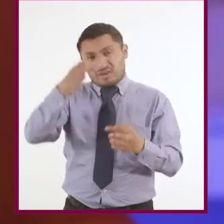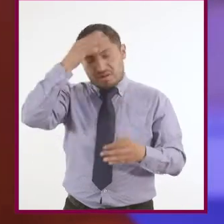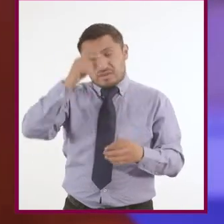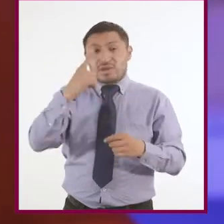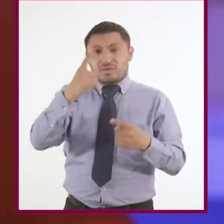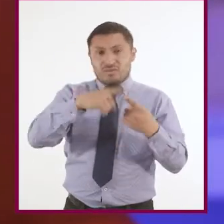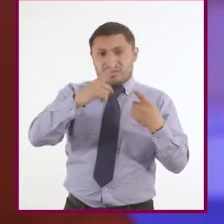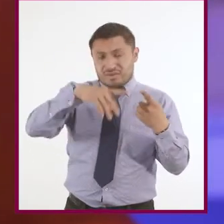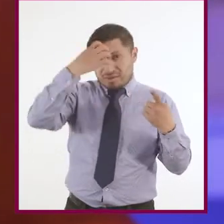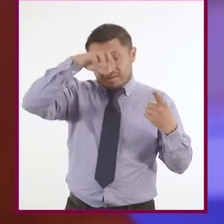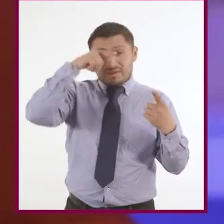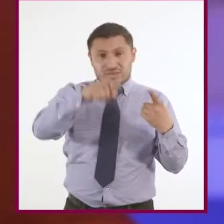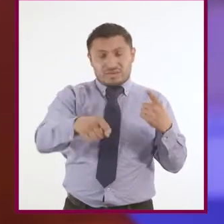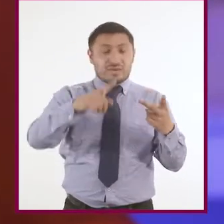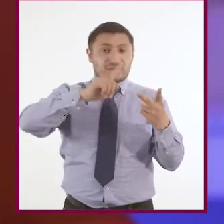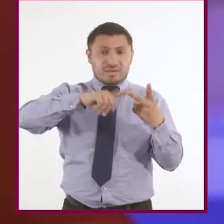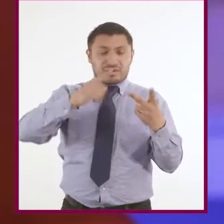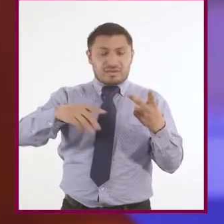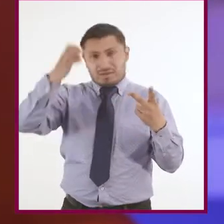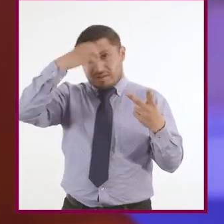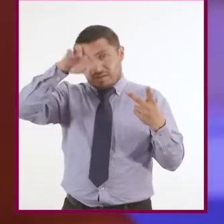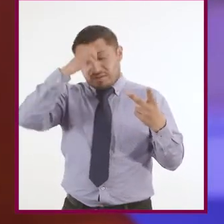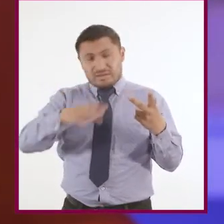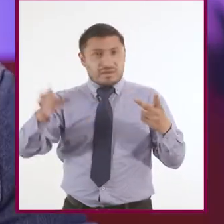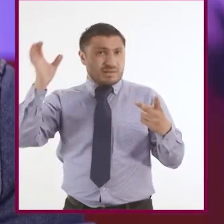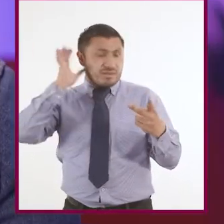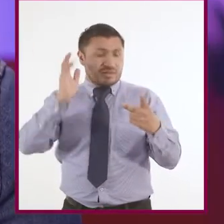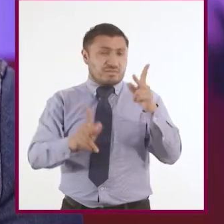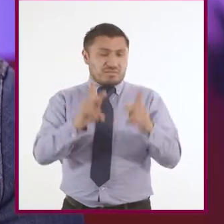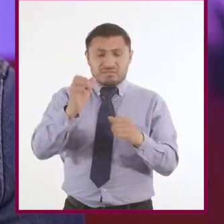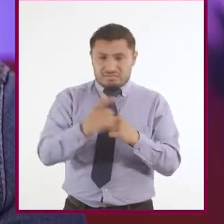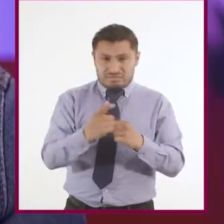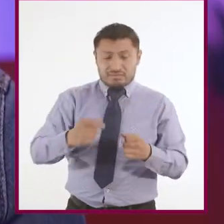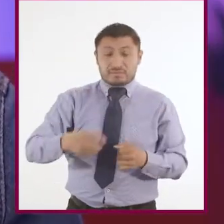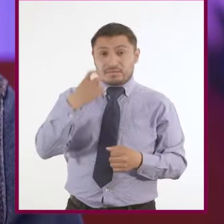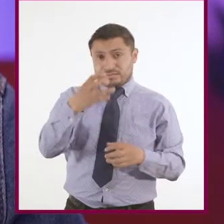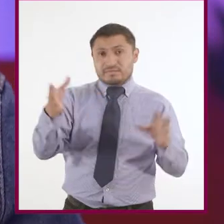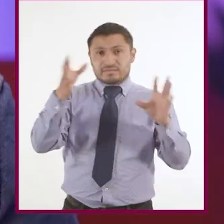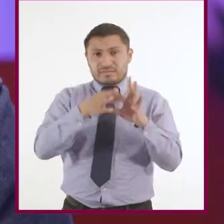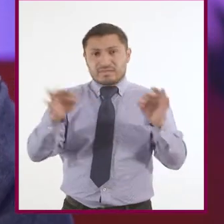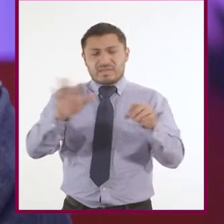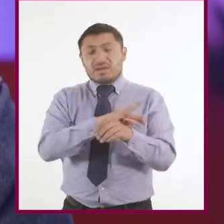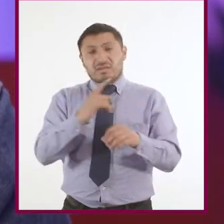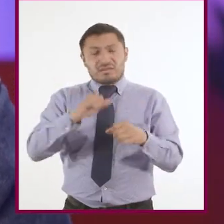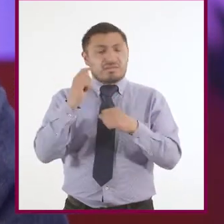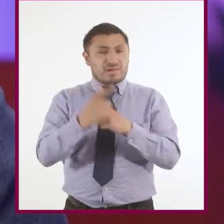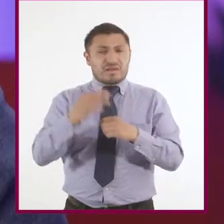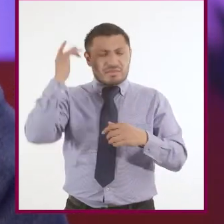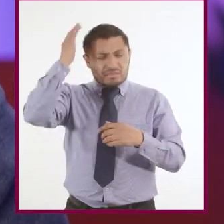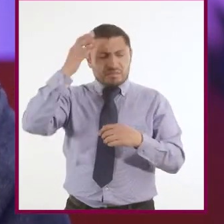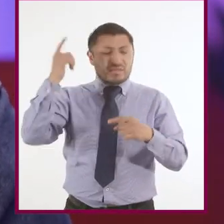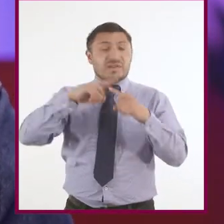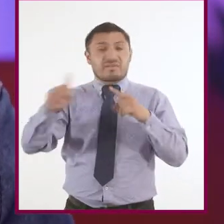experiencia propia y la otra por la experiencia del relato o la narración. Esto se explica porque razonar algo es muy distinto a sentirlo. Las emociones